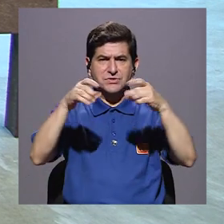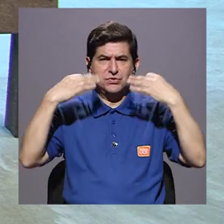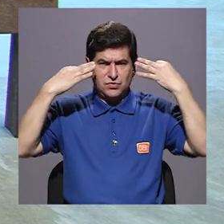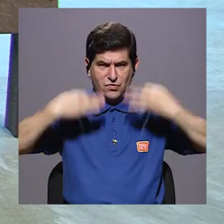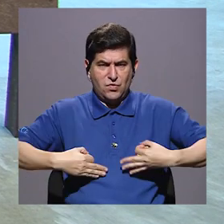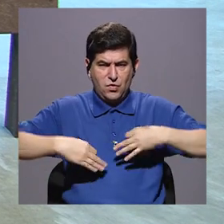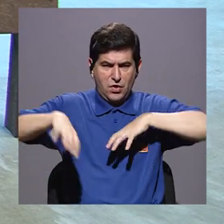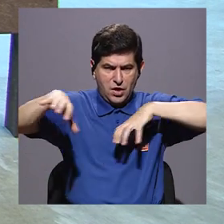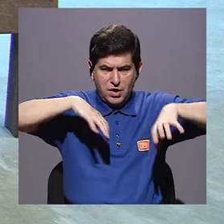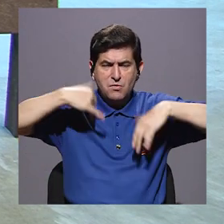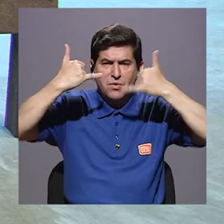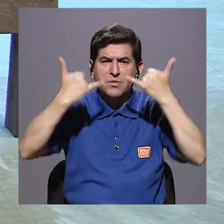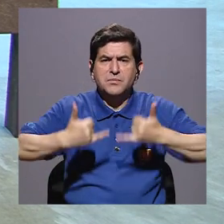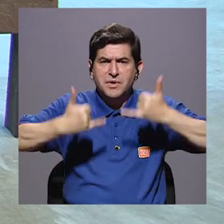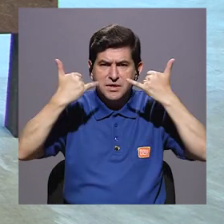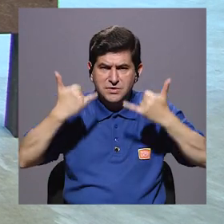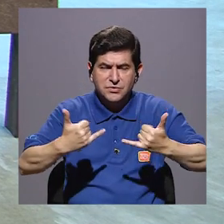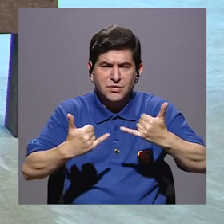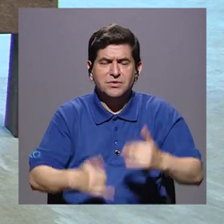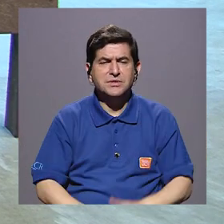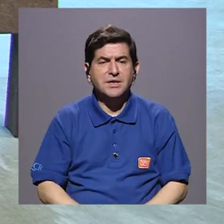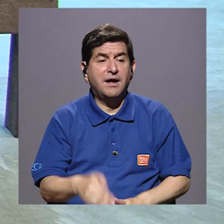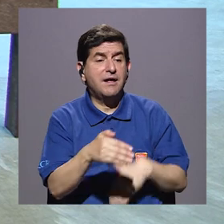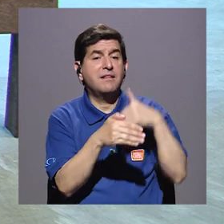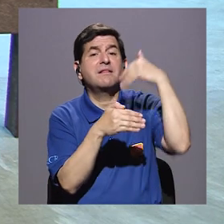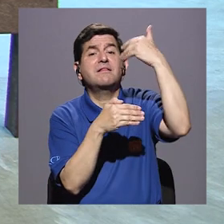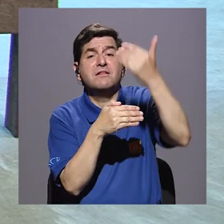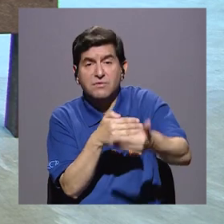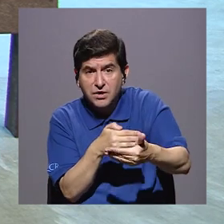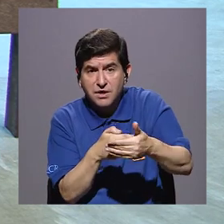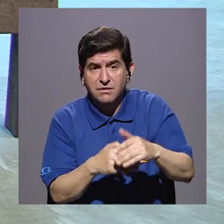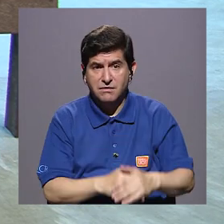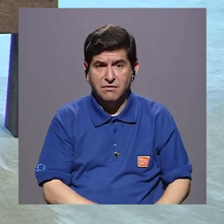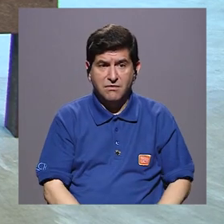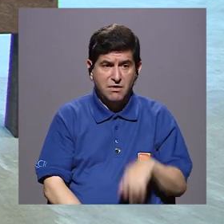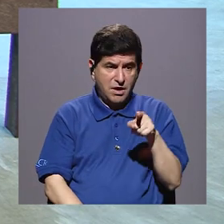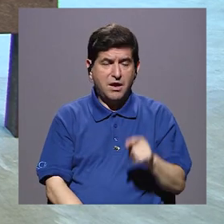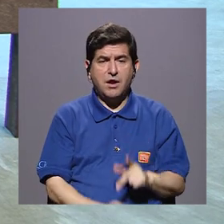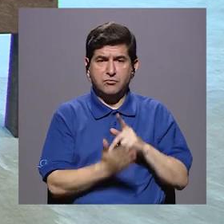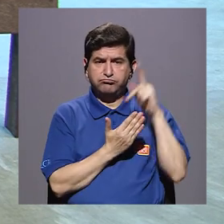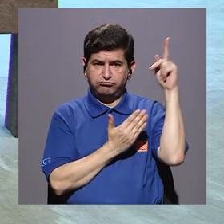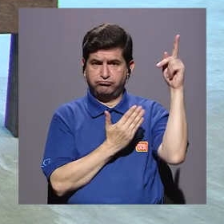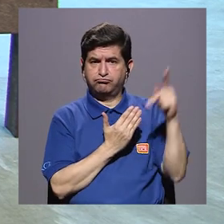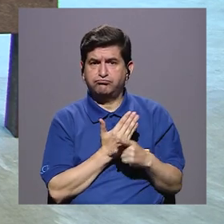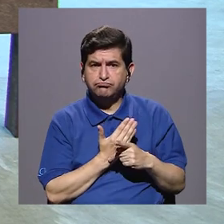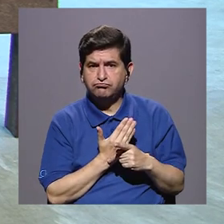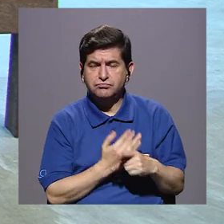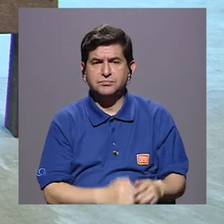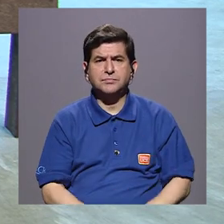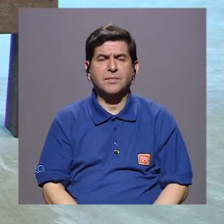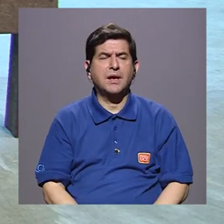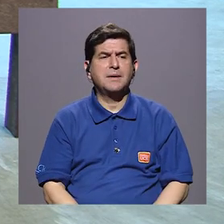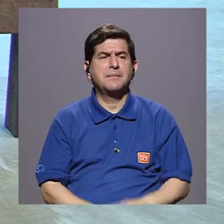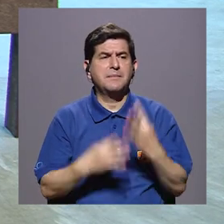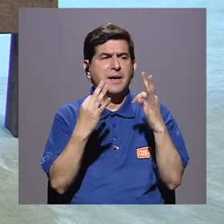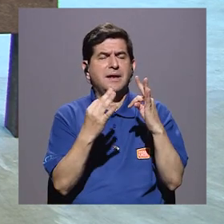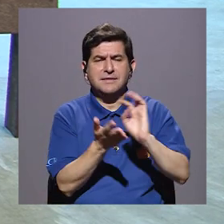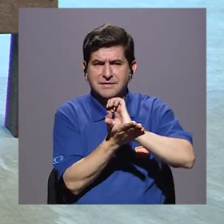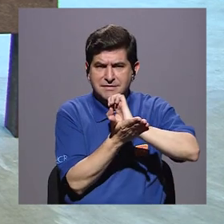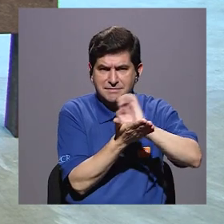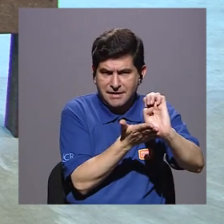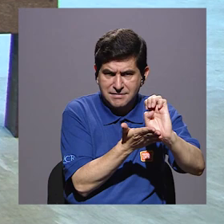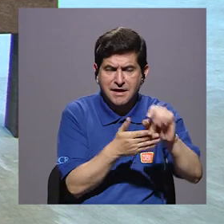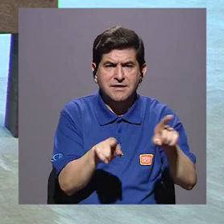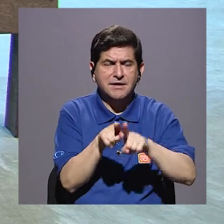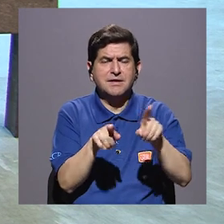física, en movimiento, ya haría, por ejemplo, entonces un programa para prevención.